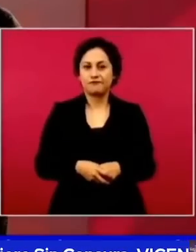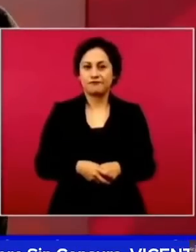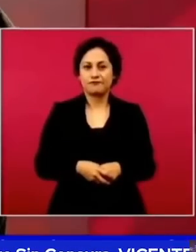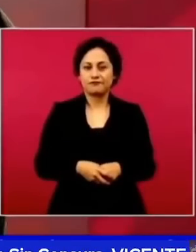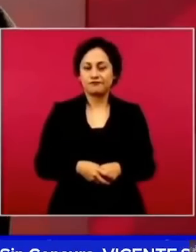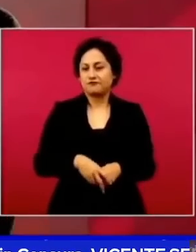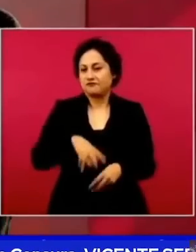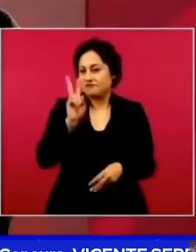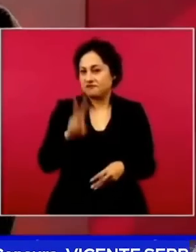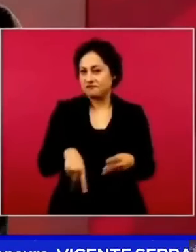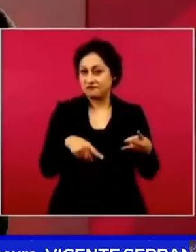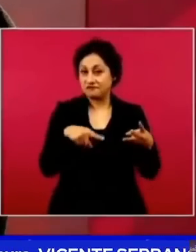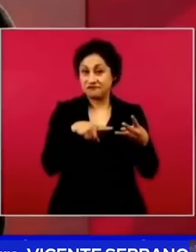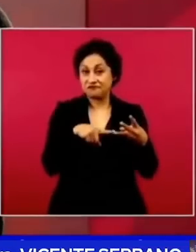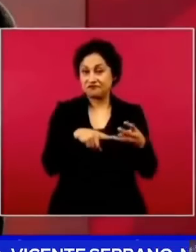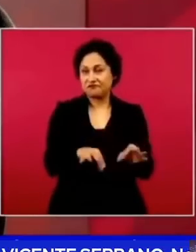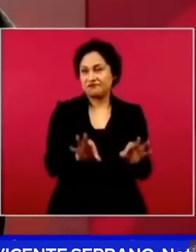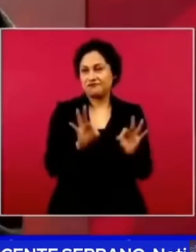Genial,